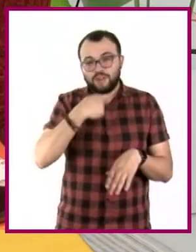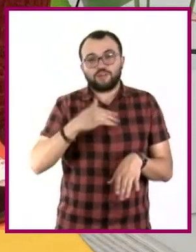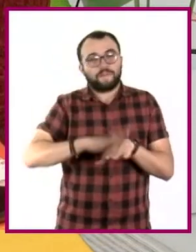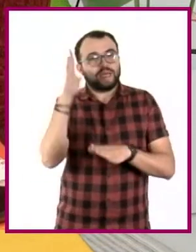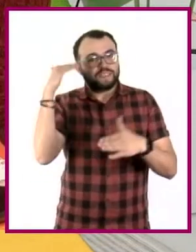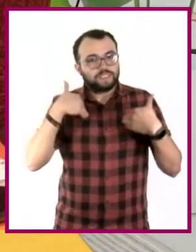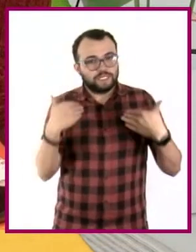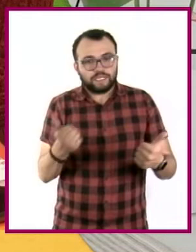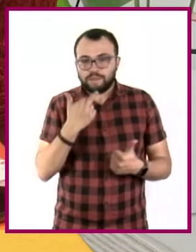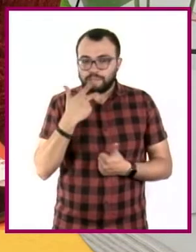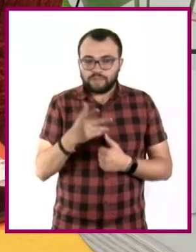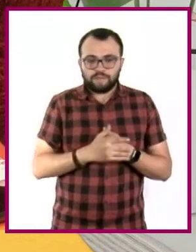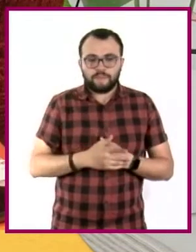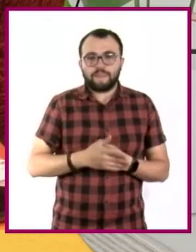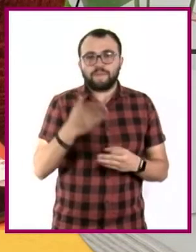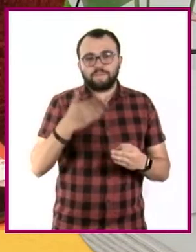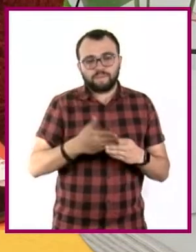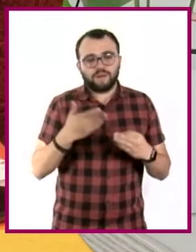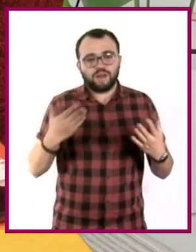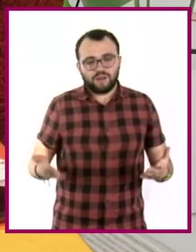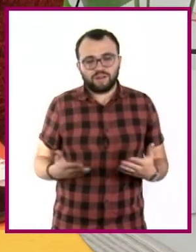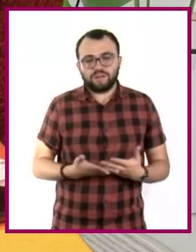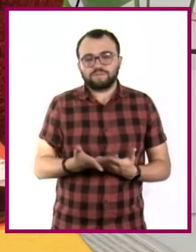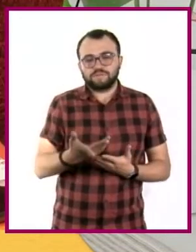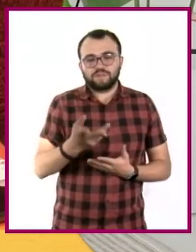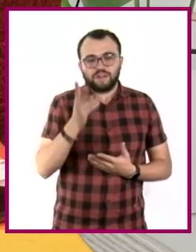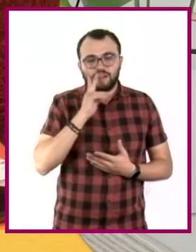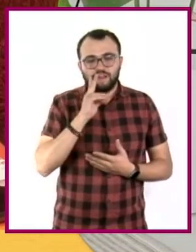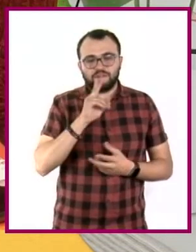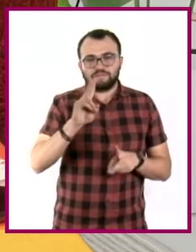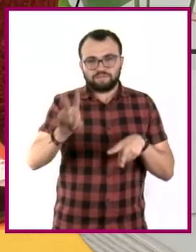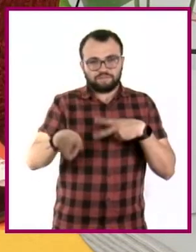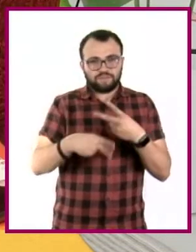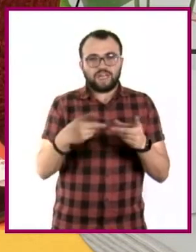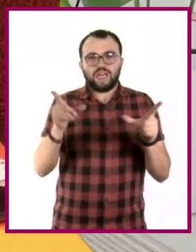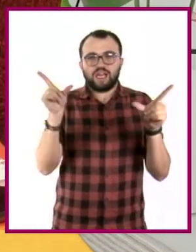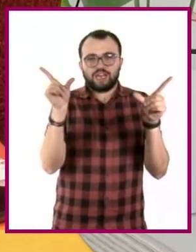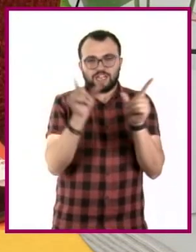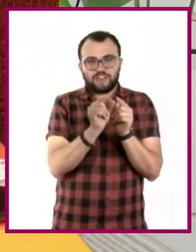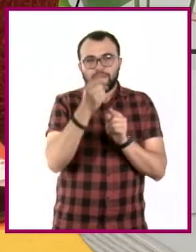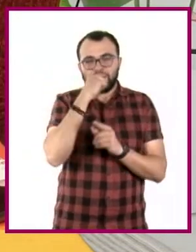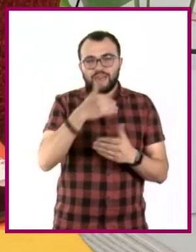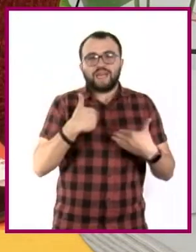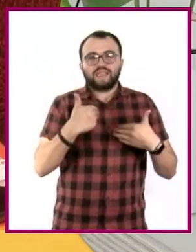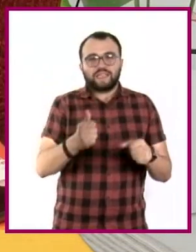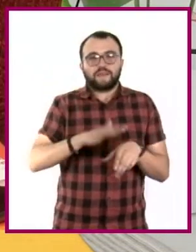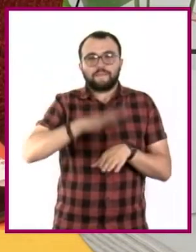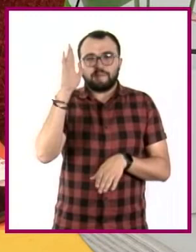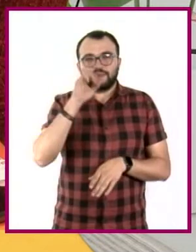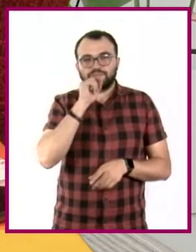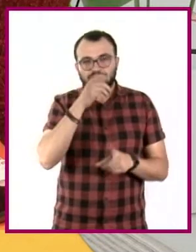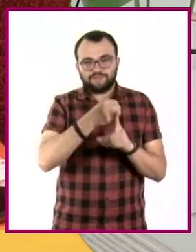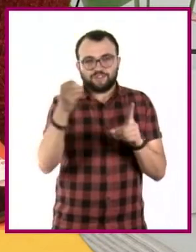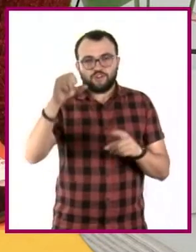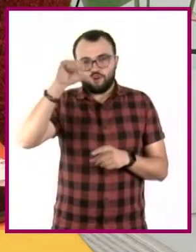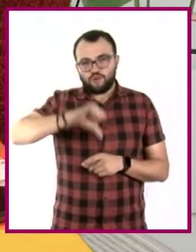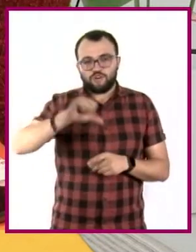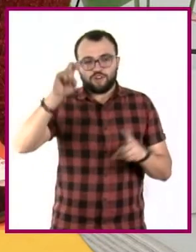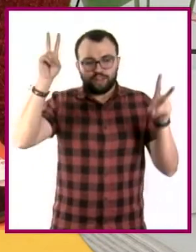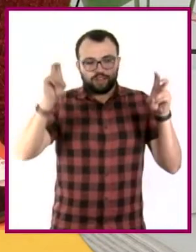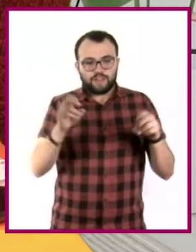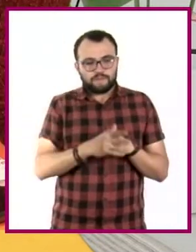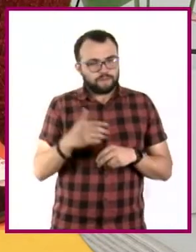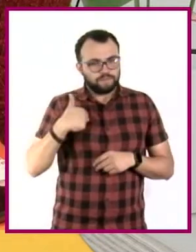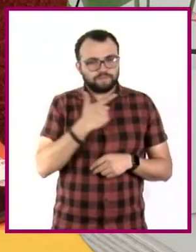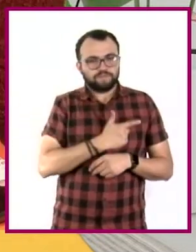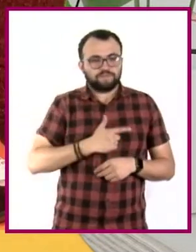todo esto. Por el momento, ¿qué te parece si hacemos un resumen para entender más la secuencia del tema? Con gusto,